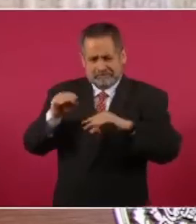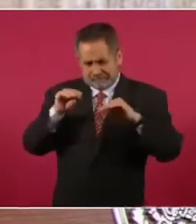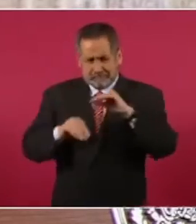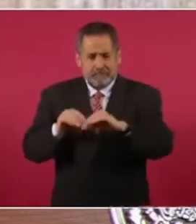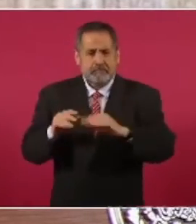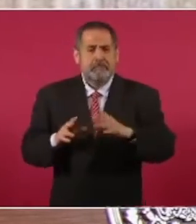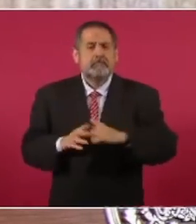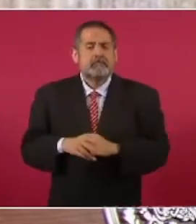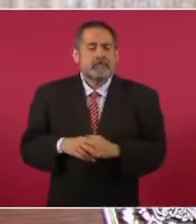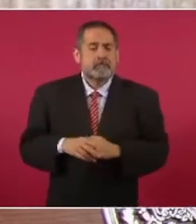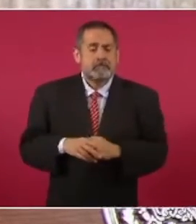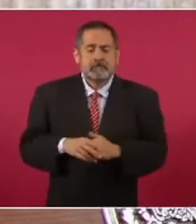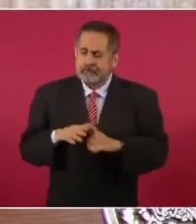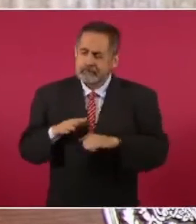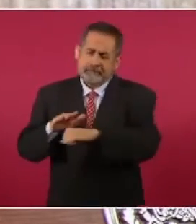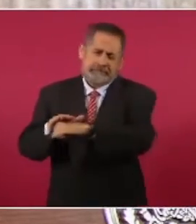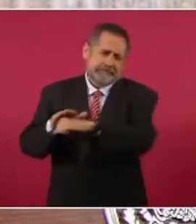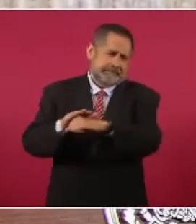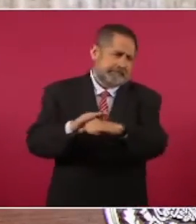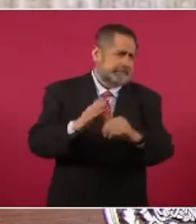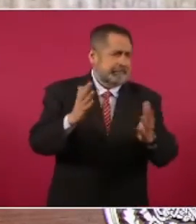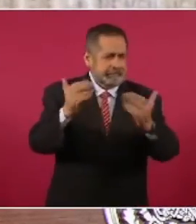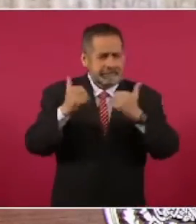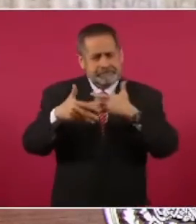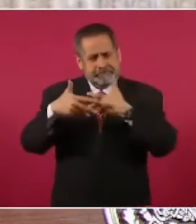Y convoqué a la nueva manifestación